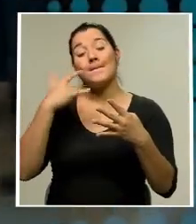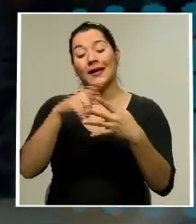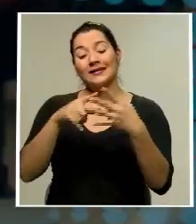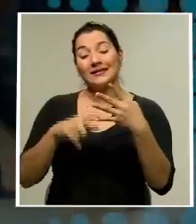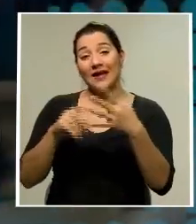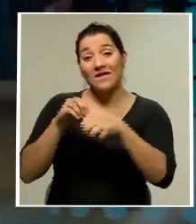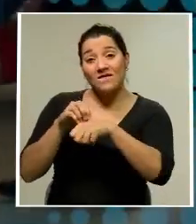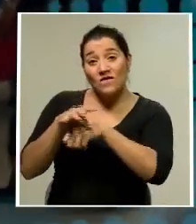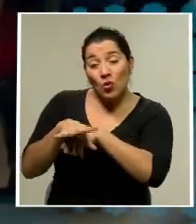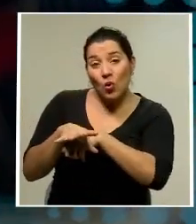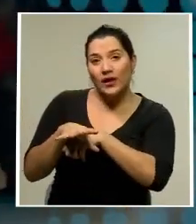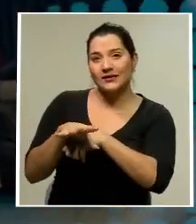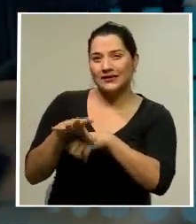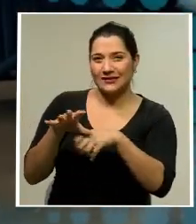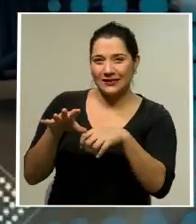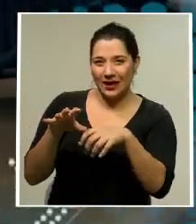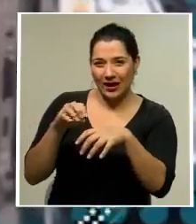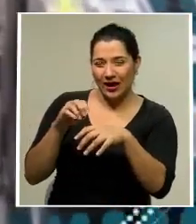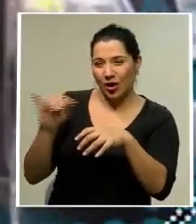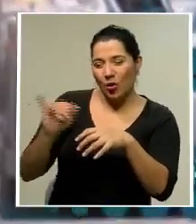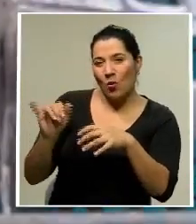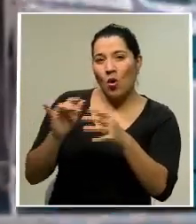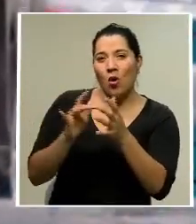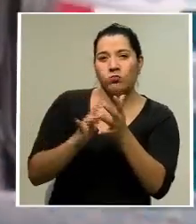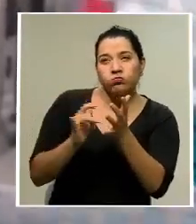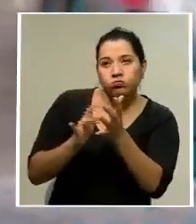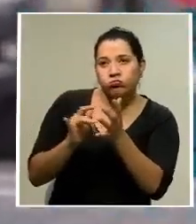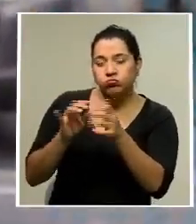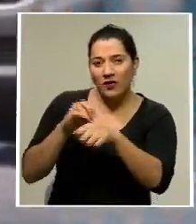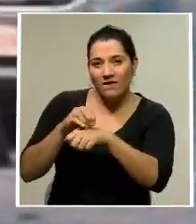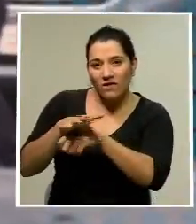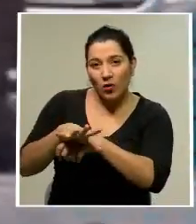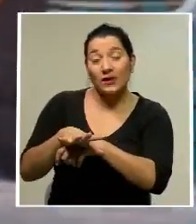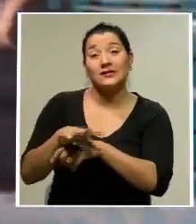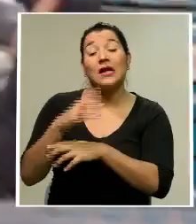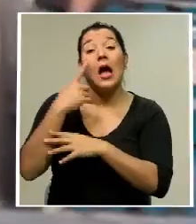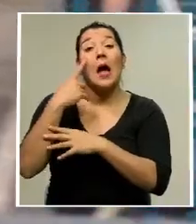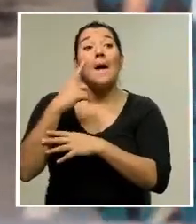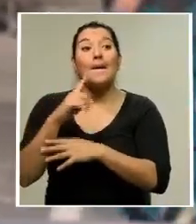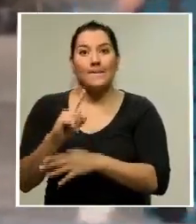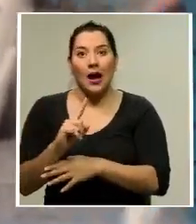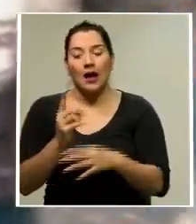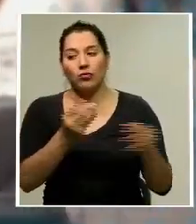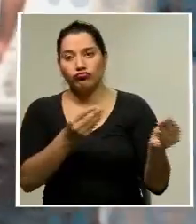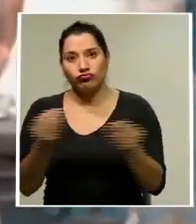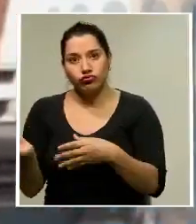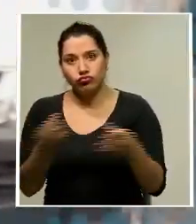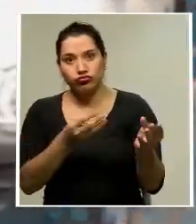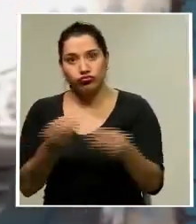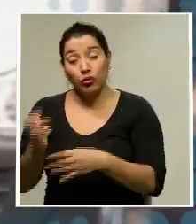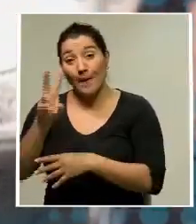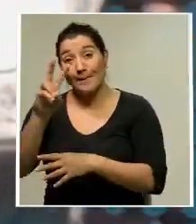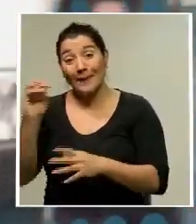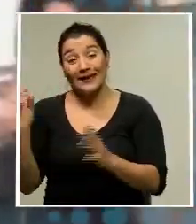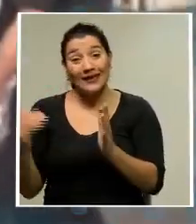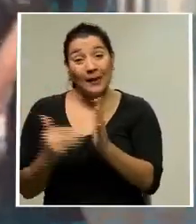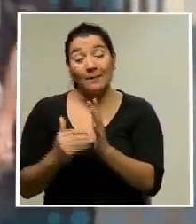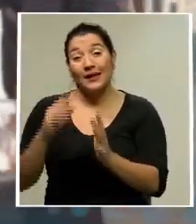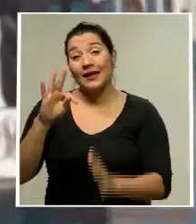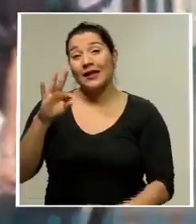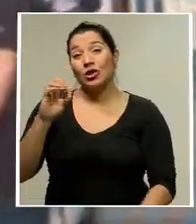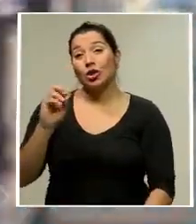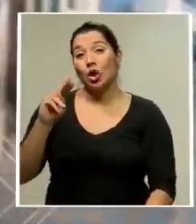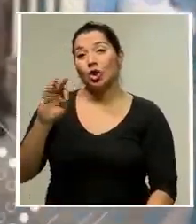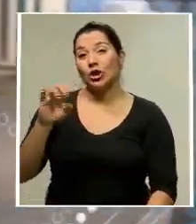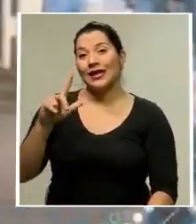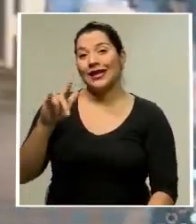e influencia sobre la hacienda pública a favor del desalmacenaje de 20,000 toneladas de cemento hidráulico proveniente